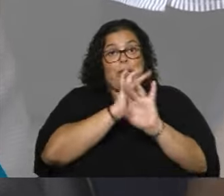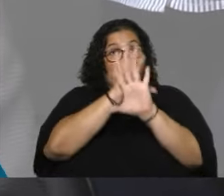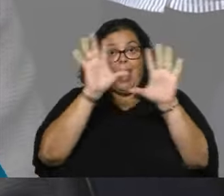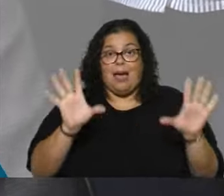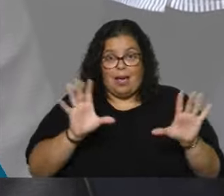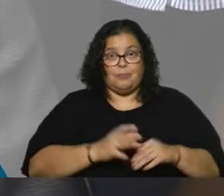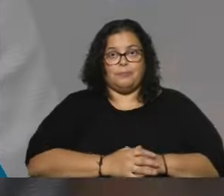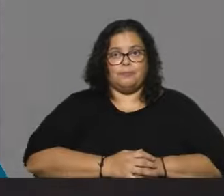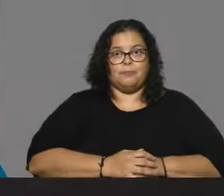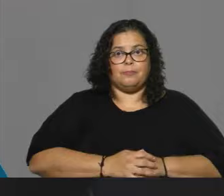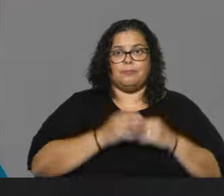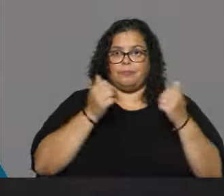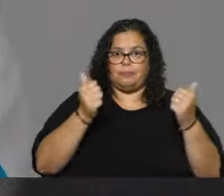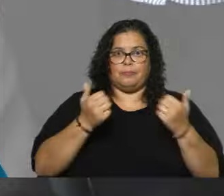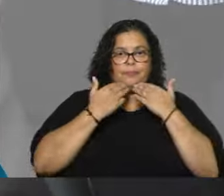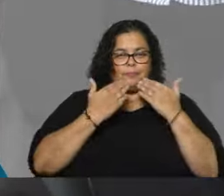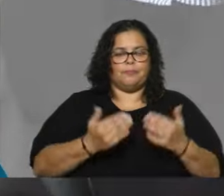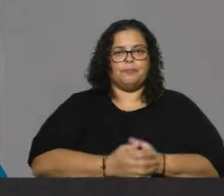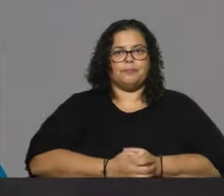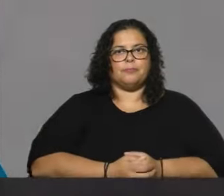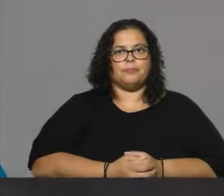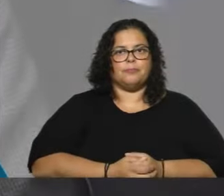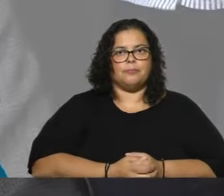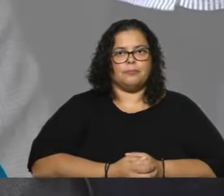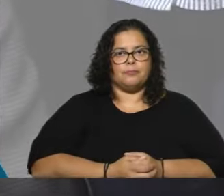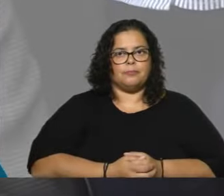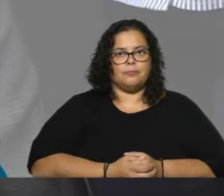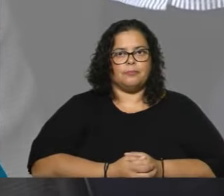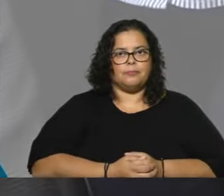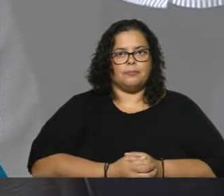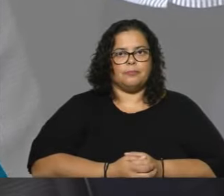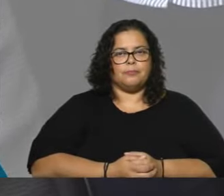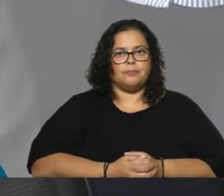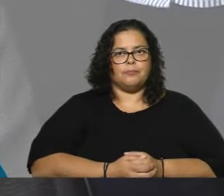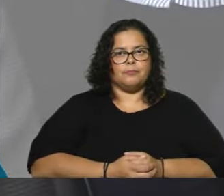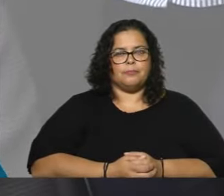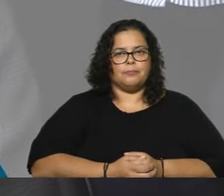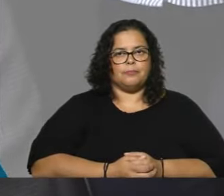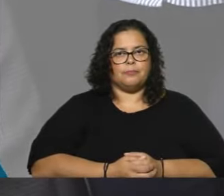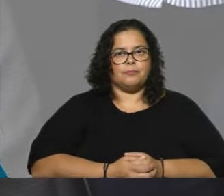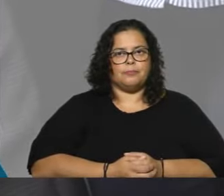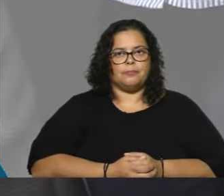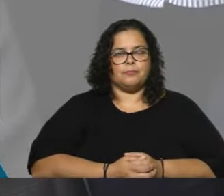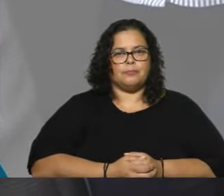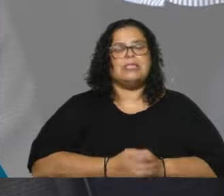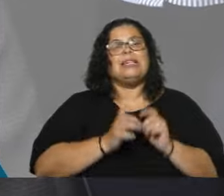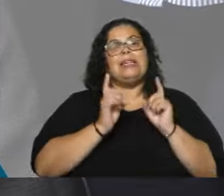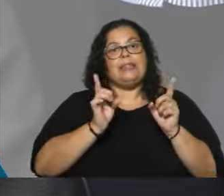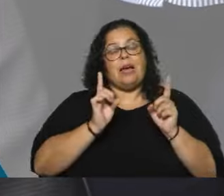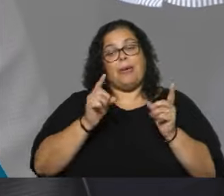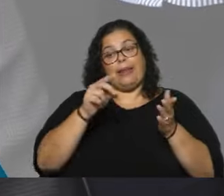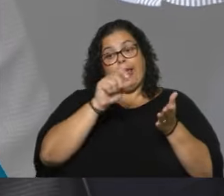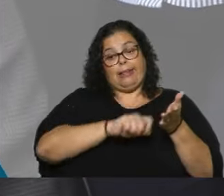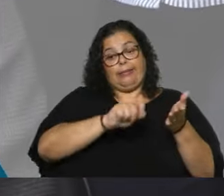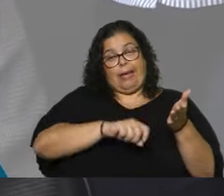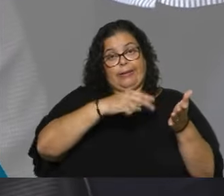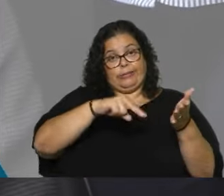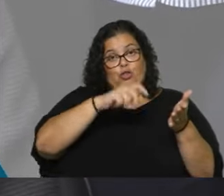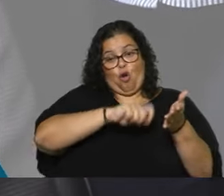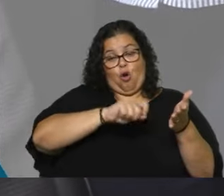siguiente, luego de 6 meses de presentada la firma, y para el texto constitucional,